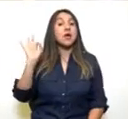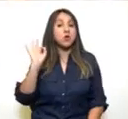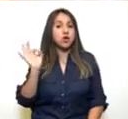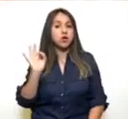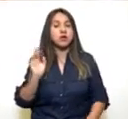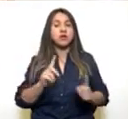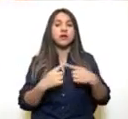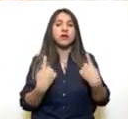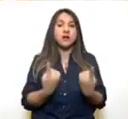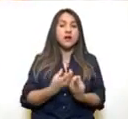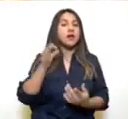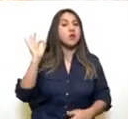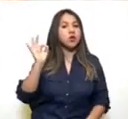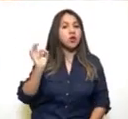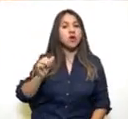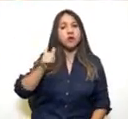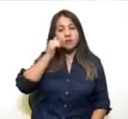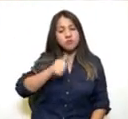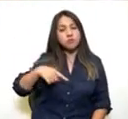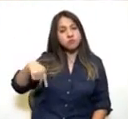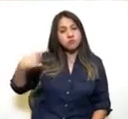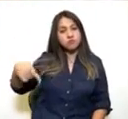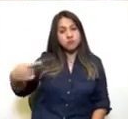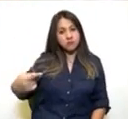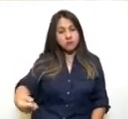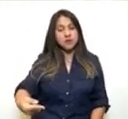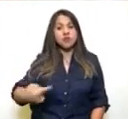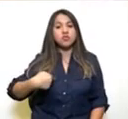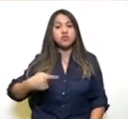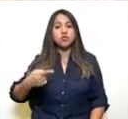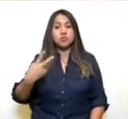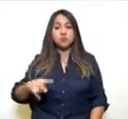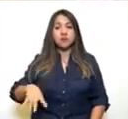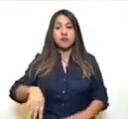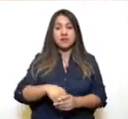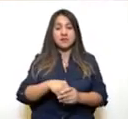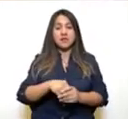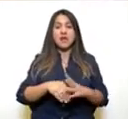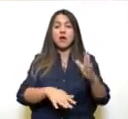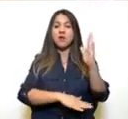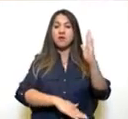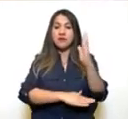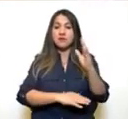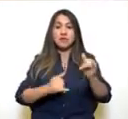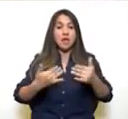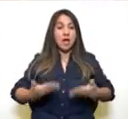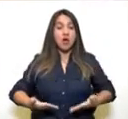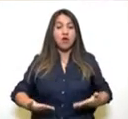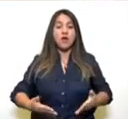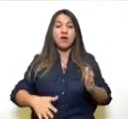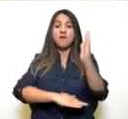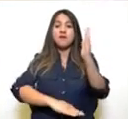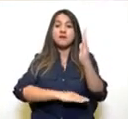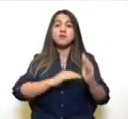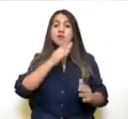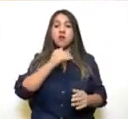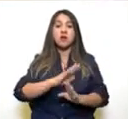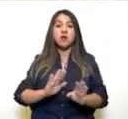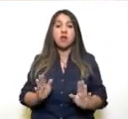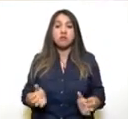reunían permanentemente yo pertenecía a una base hoy día las bases no están en ningún lado